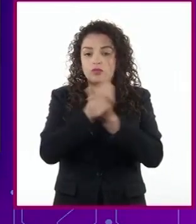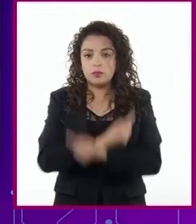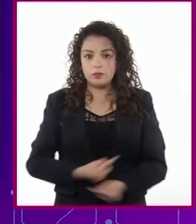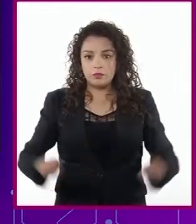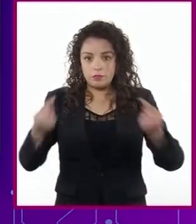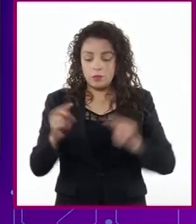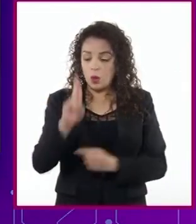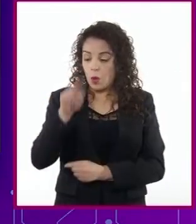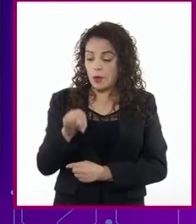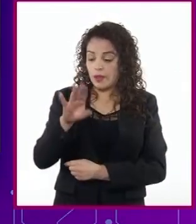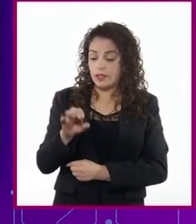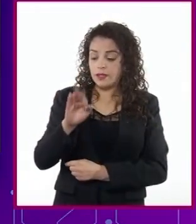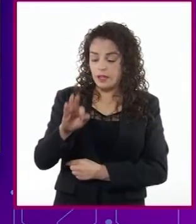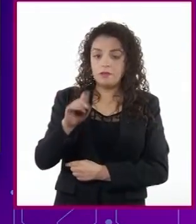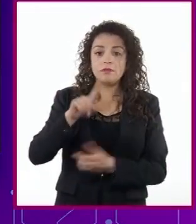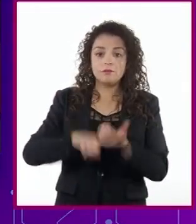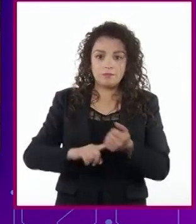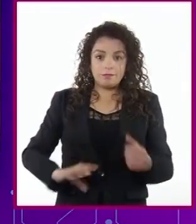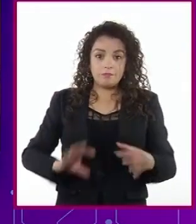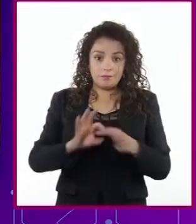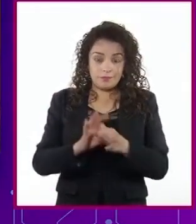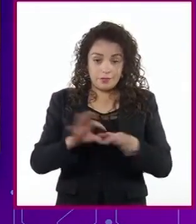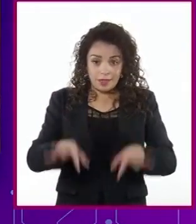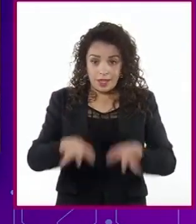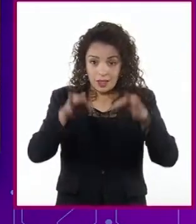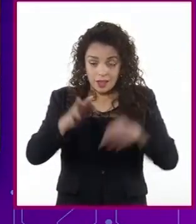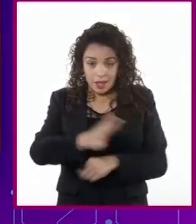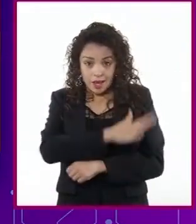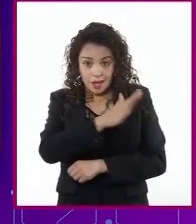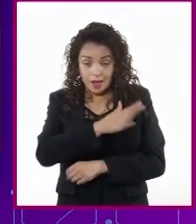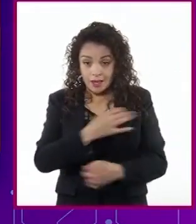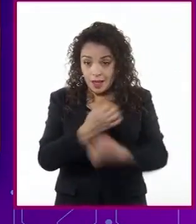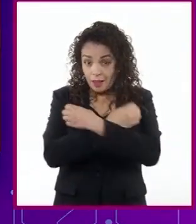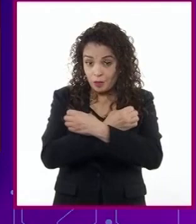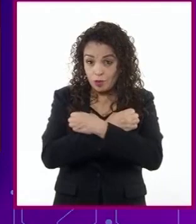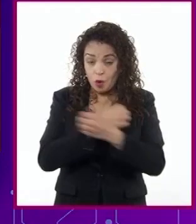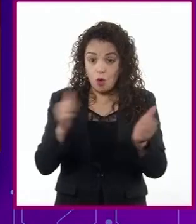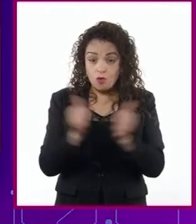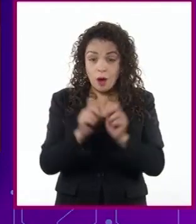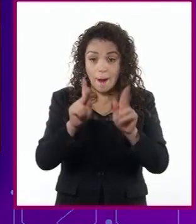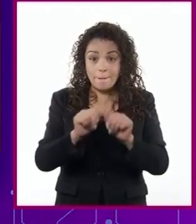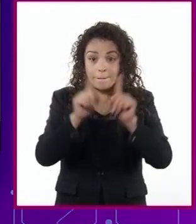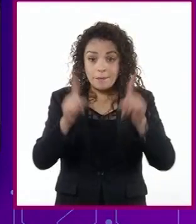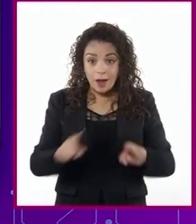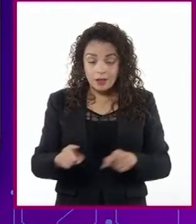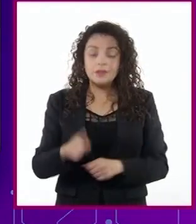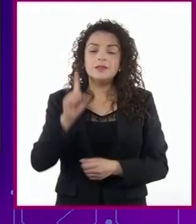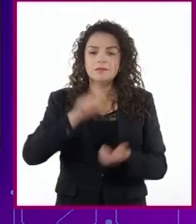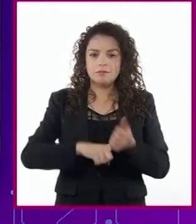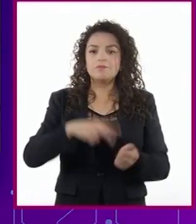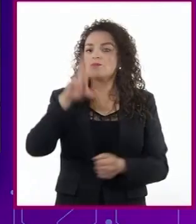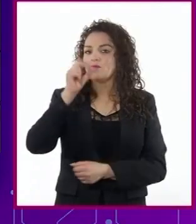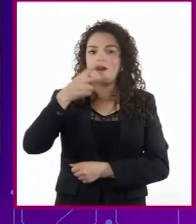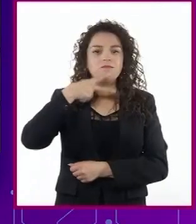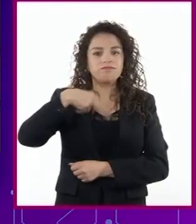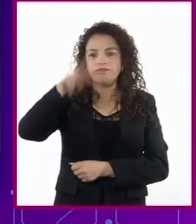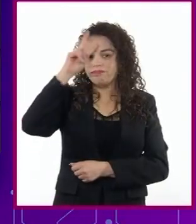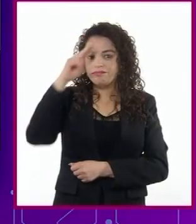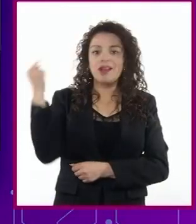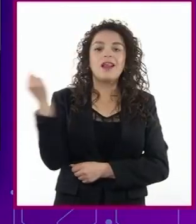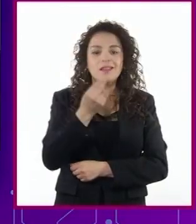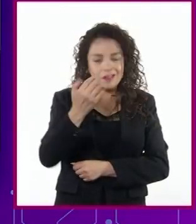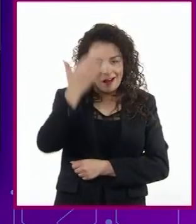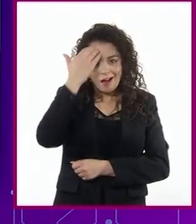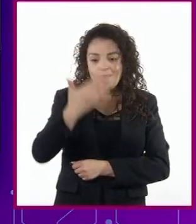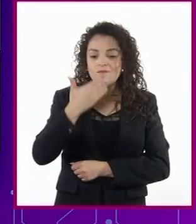con el UNICEF, una educación de calidad inspirada en la paz produce alumnos bien alfabetizados, conocedores de la aritmética básica